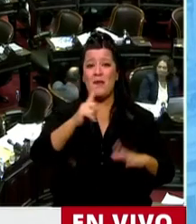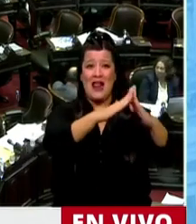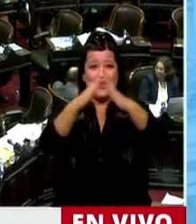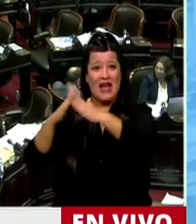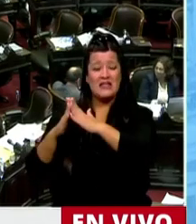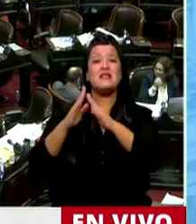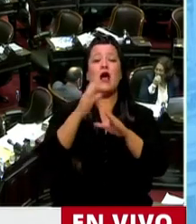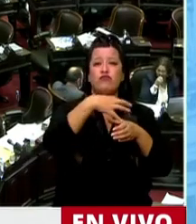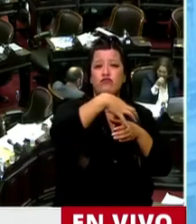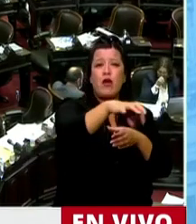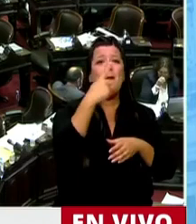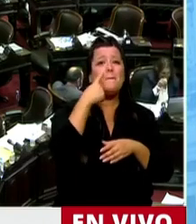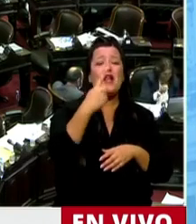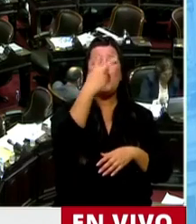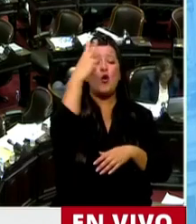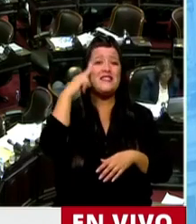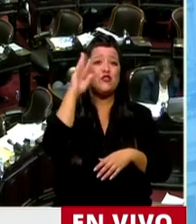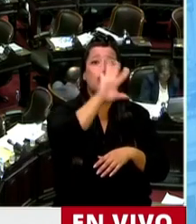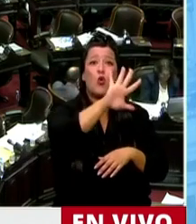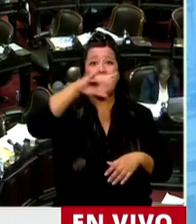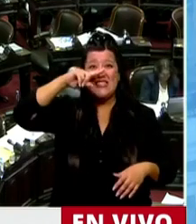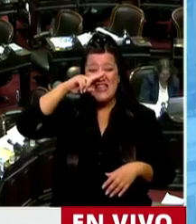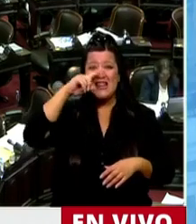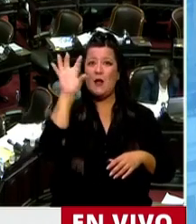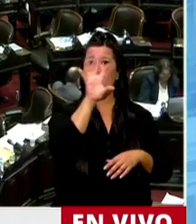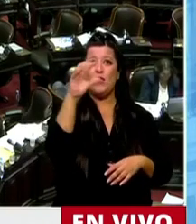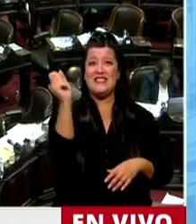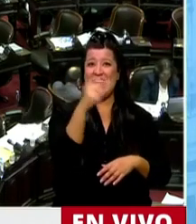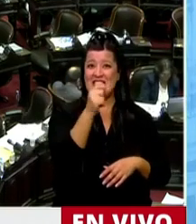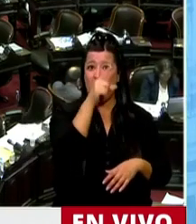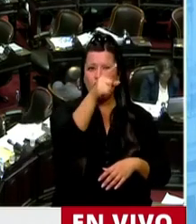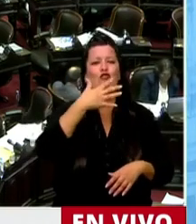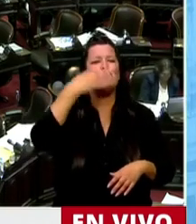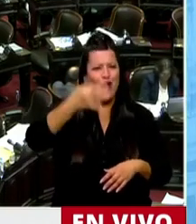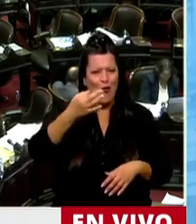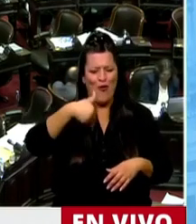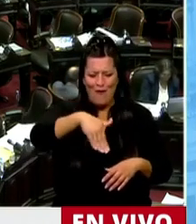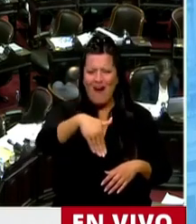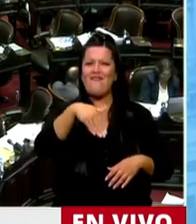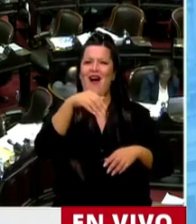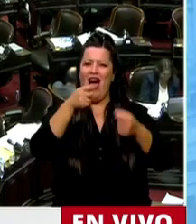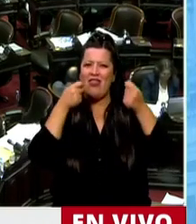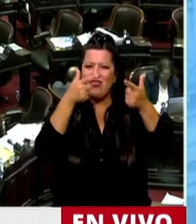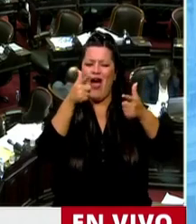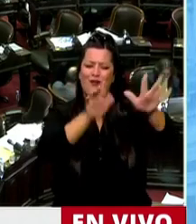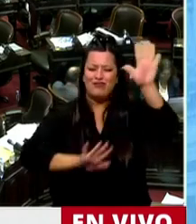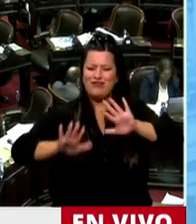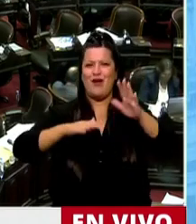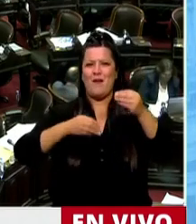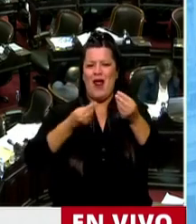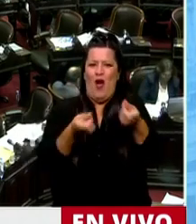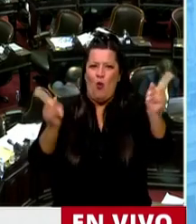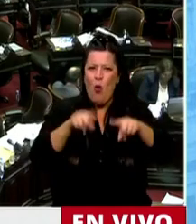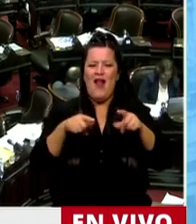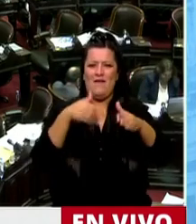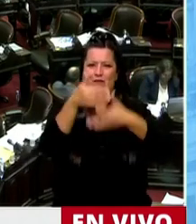hay 1.957 en el Chaco que seguramente se van a generar las condiciones como para que se pueda reactivar.